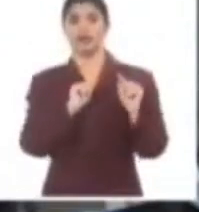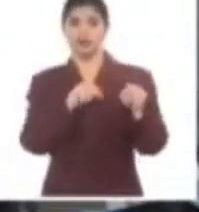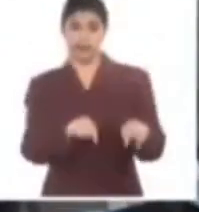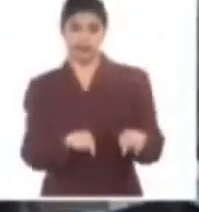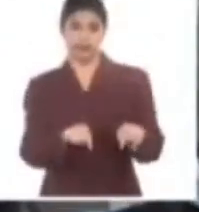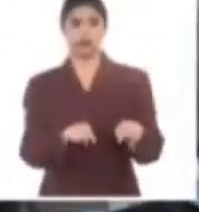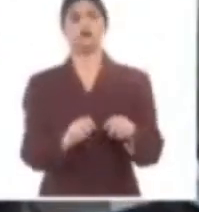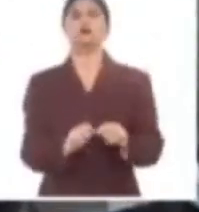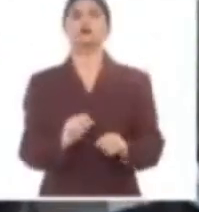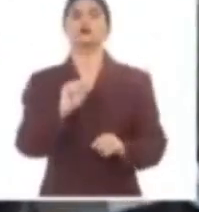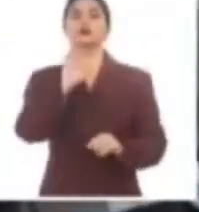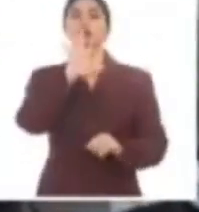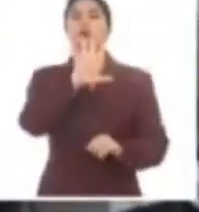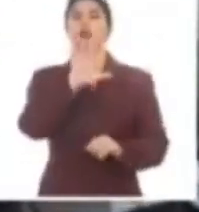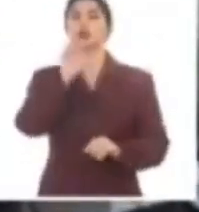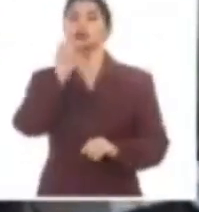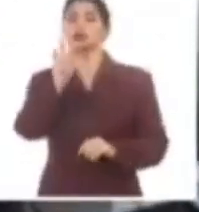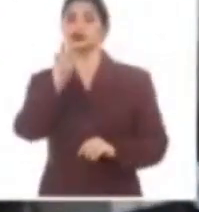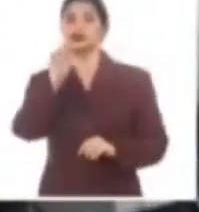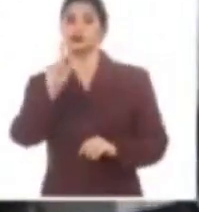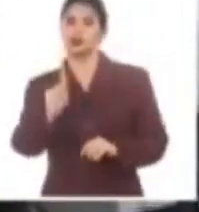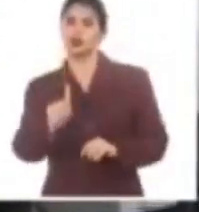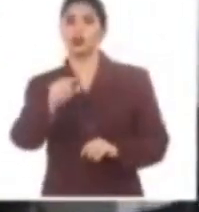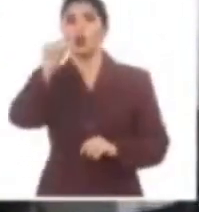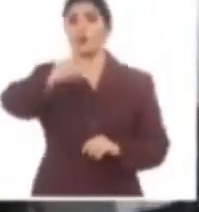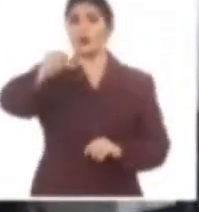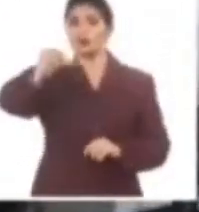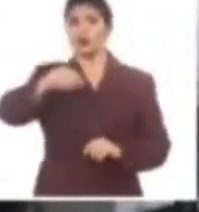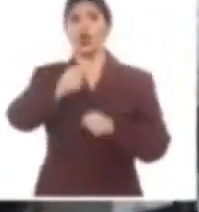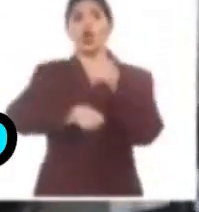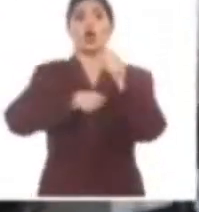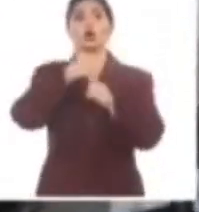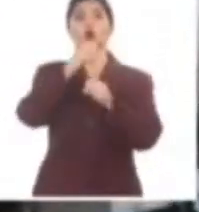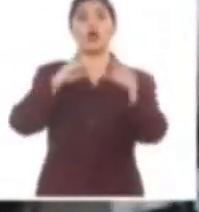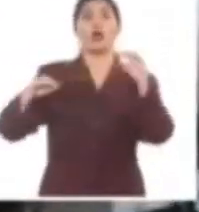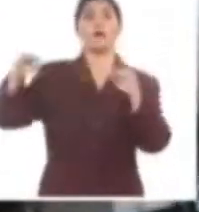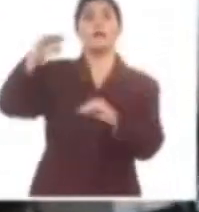hay 531 consumidores que gastan más de